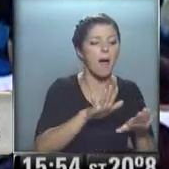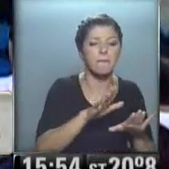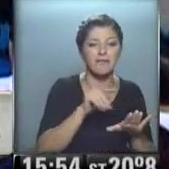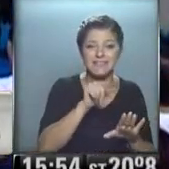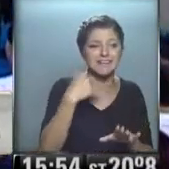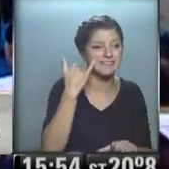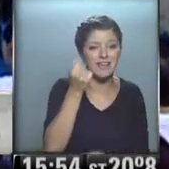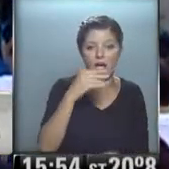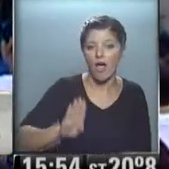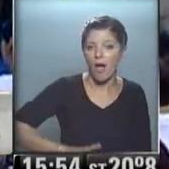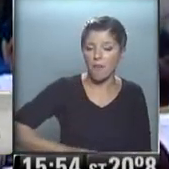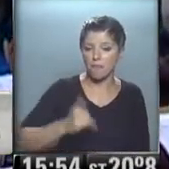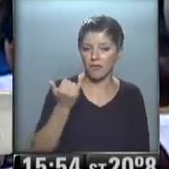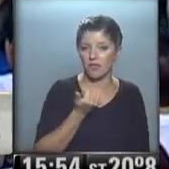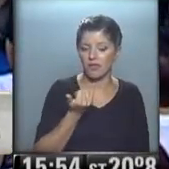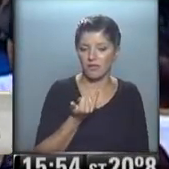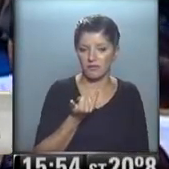hambre.